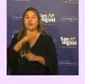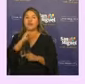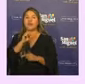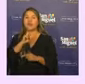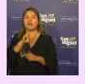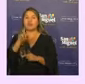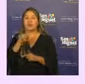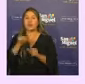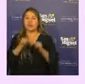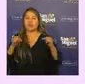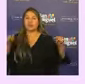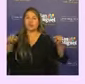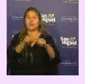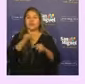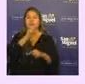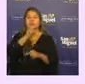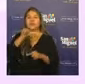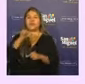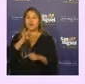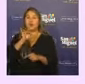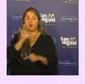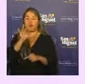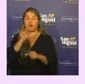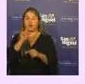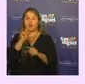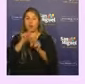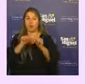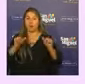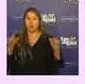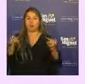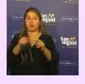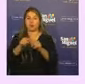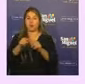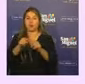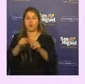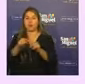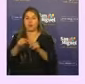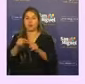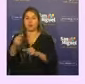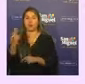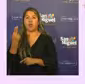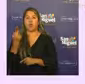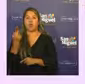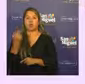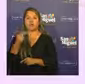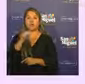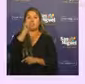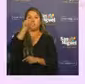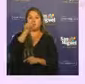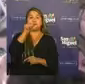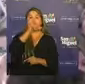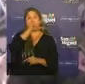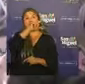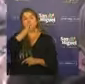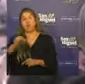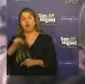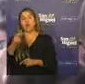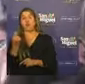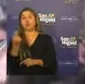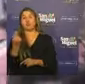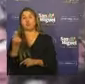66 UFs el metro cuadrado a 12 UFs el metro cuadrado a 12 UFs el metro cuadrado.